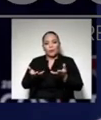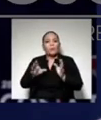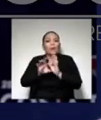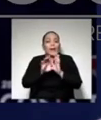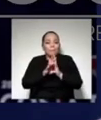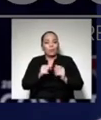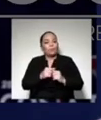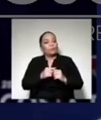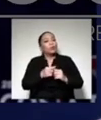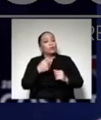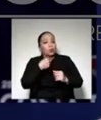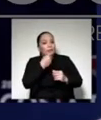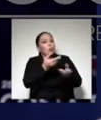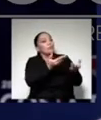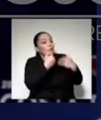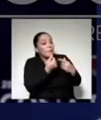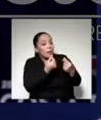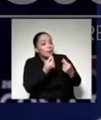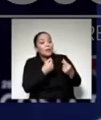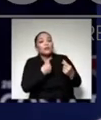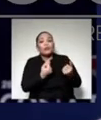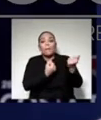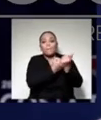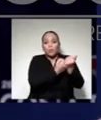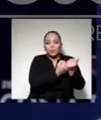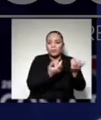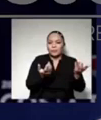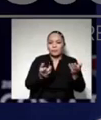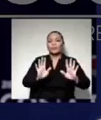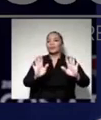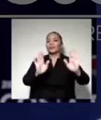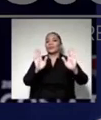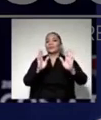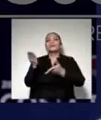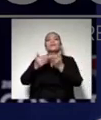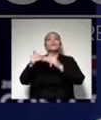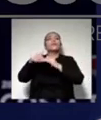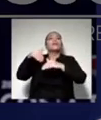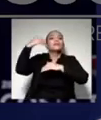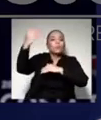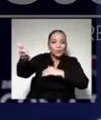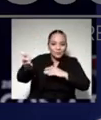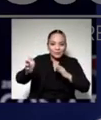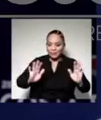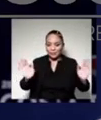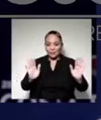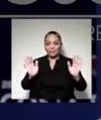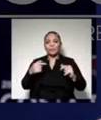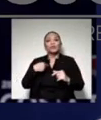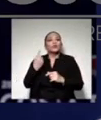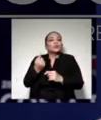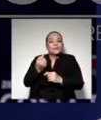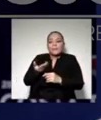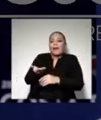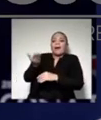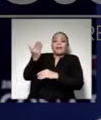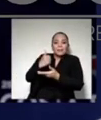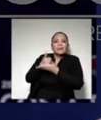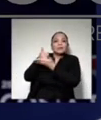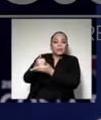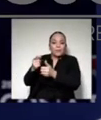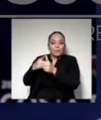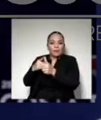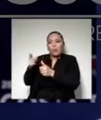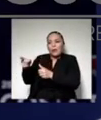servicio y eso no es más, caridad. El servicio lo dio hasta después, más bien, yo siempre le ayudé por este tema que